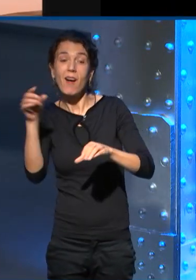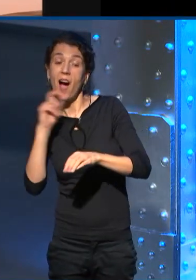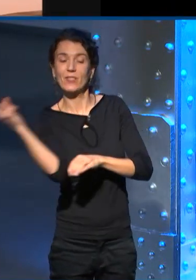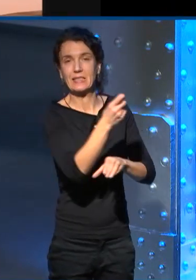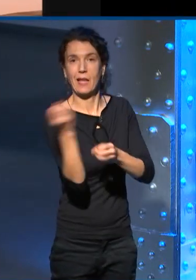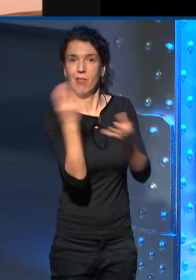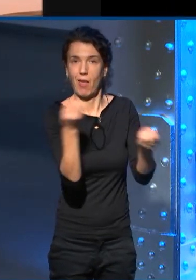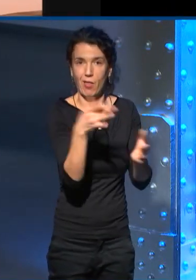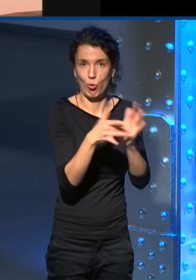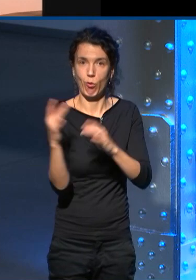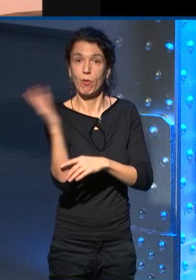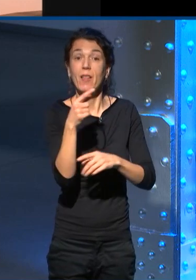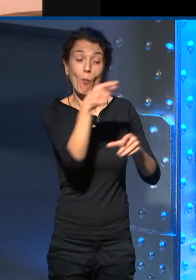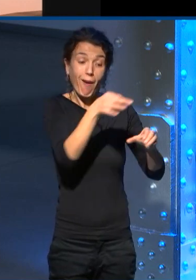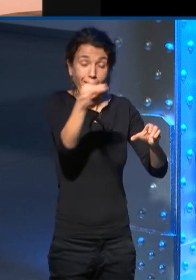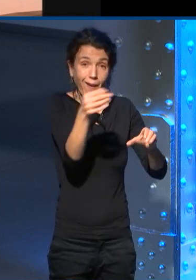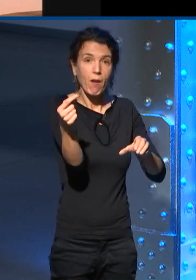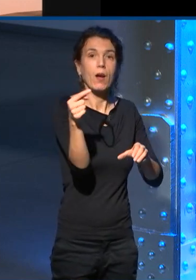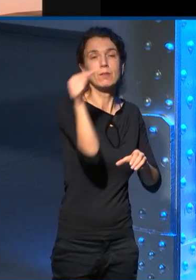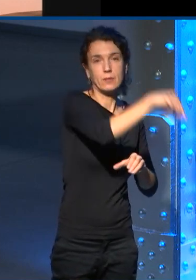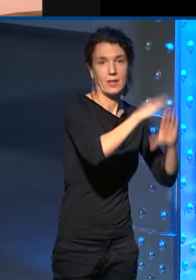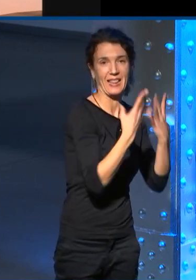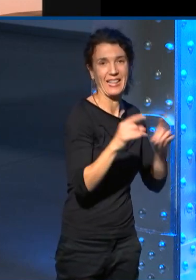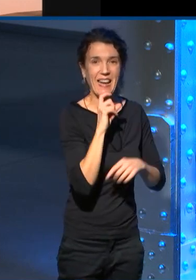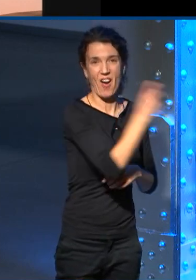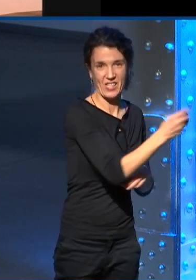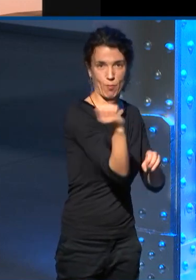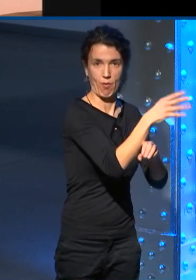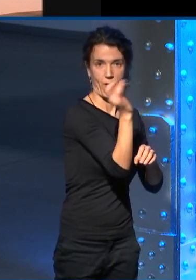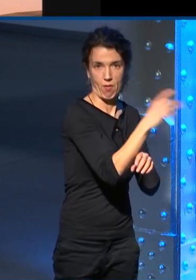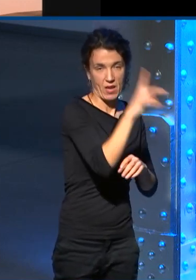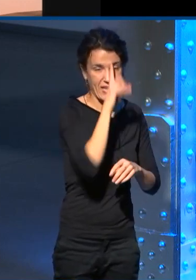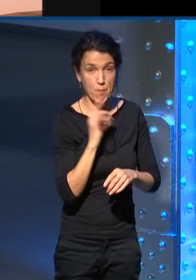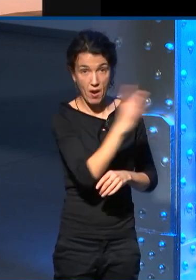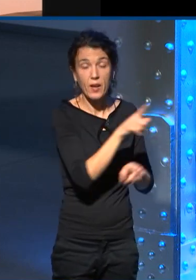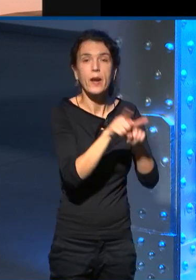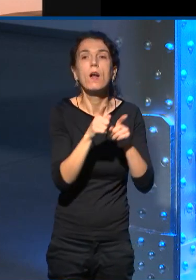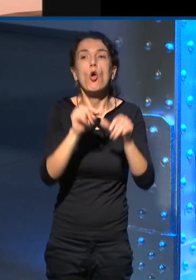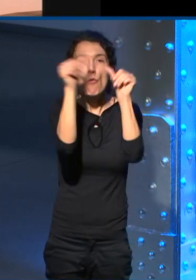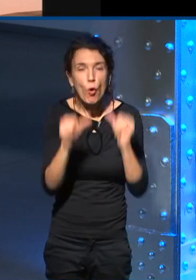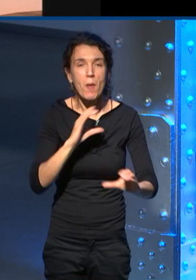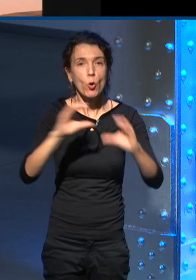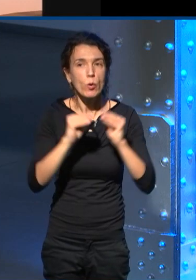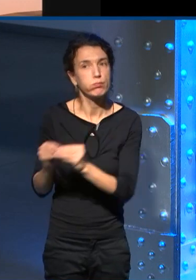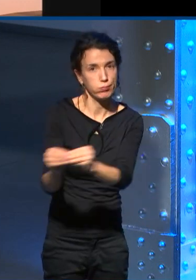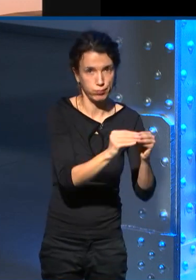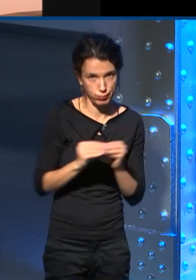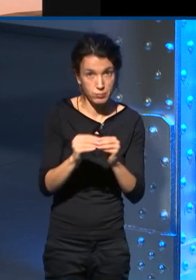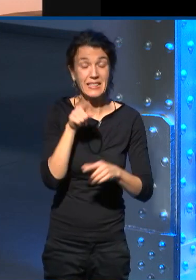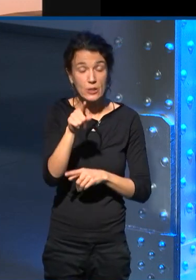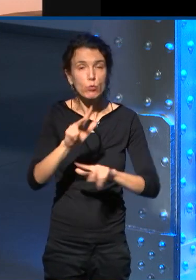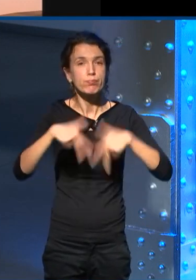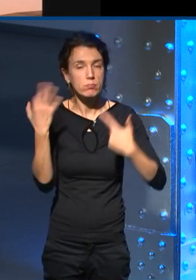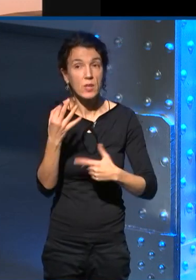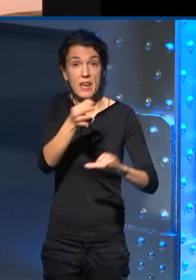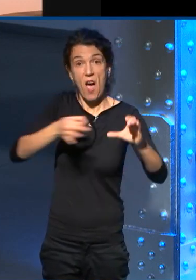ya ese orbitador nos los transmite a Tierra. Es importante que se ha hecho un trabajo muy serio de estandarización de las formas de comunicación que tenemos. Y eso es lo que permite que una